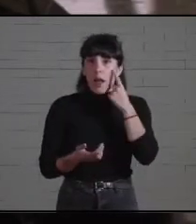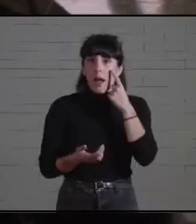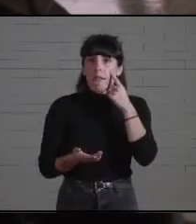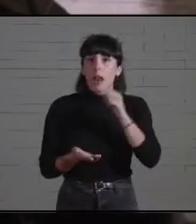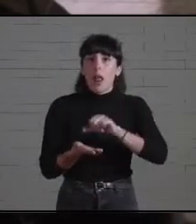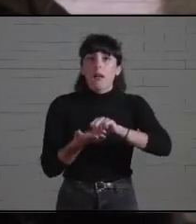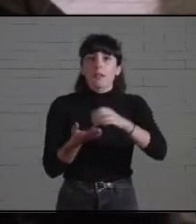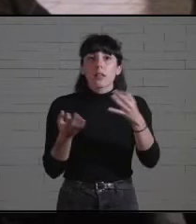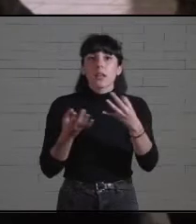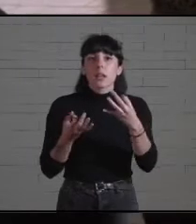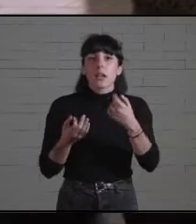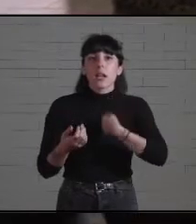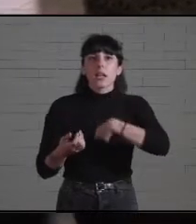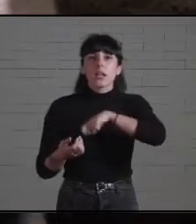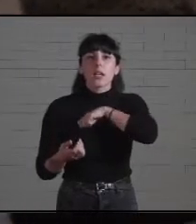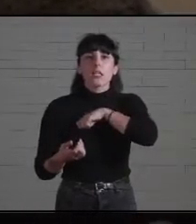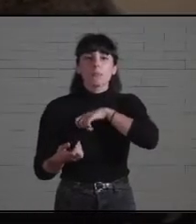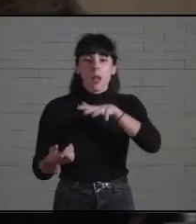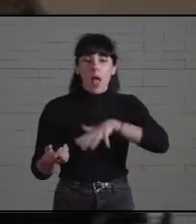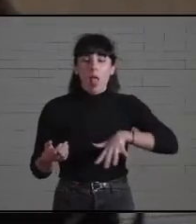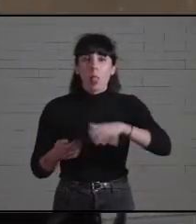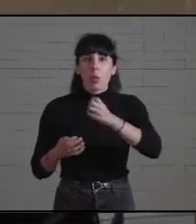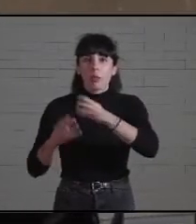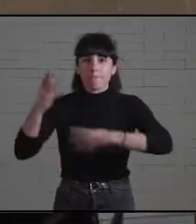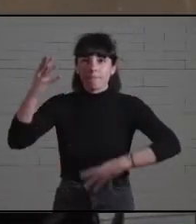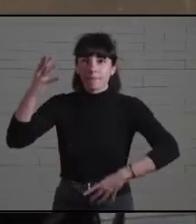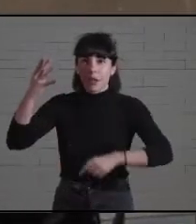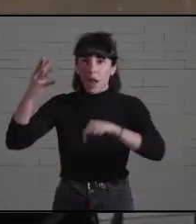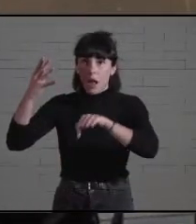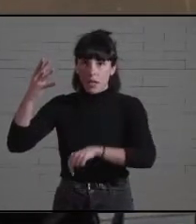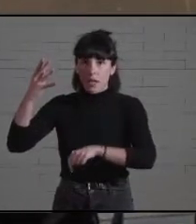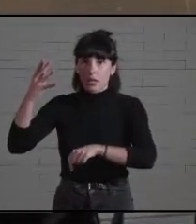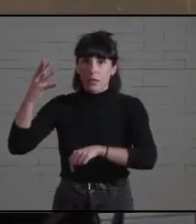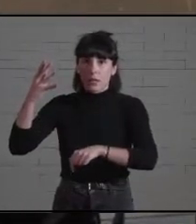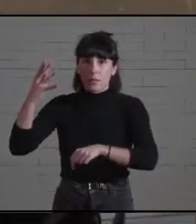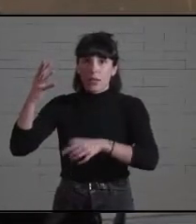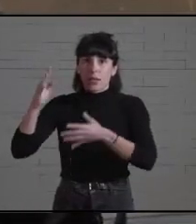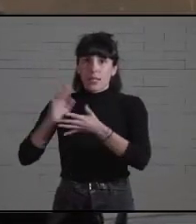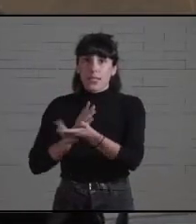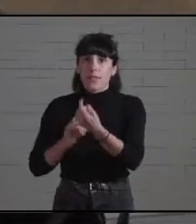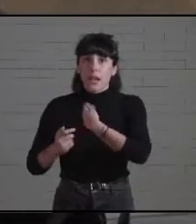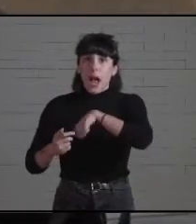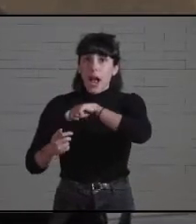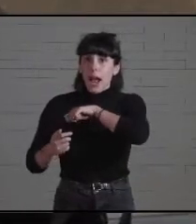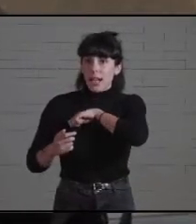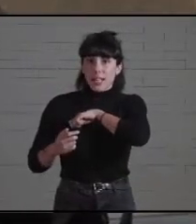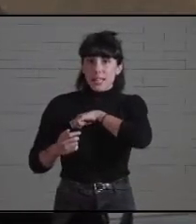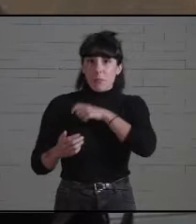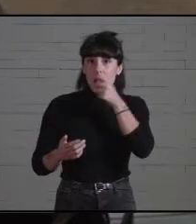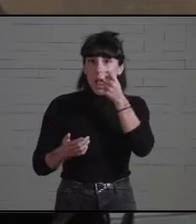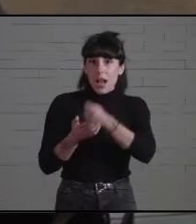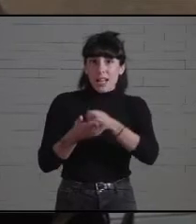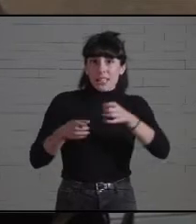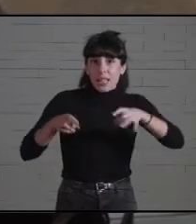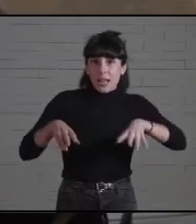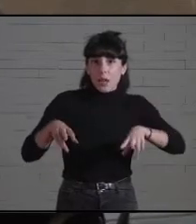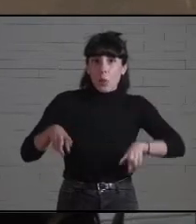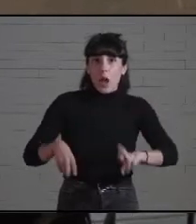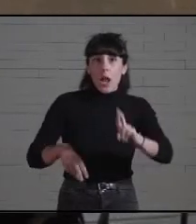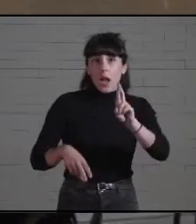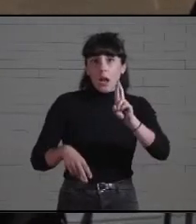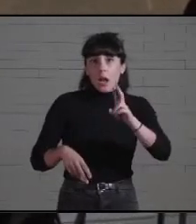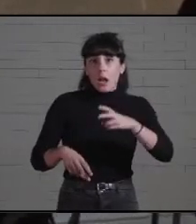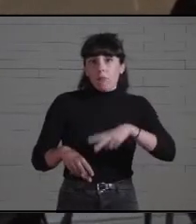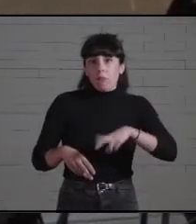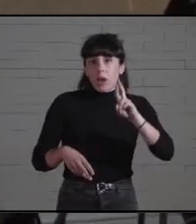está España con el gasto? España está aquí. Es que España gasta lo mismo en el sistema de dependencia que Rumanía, siendo un